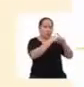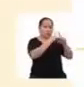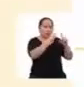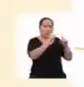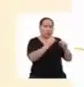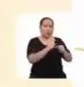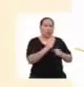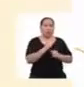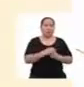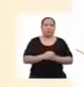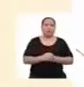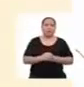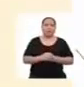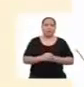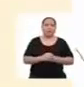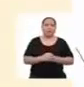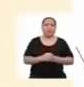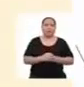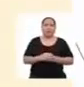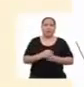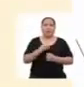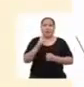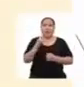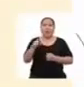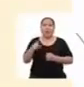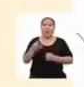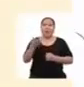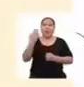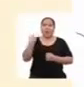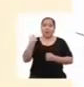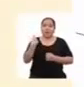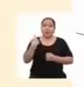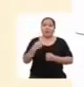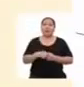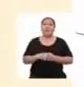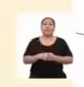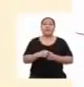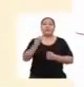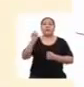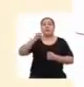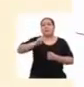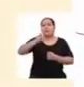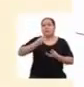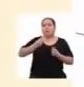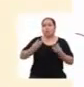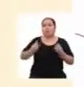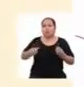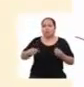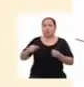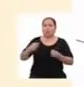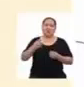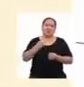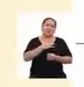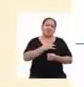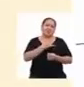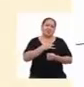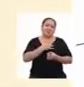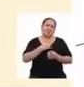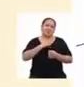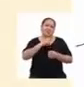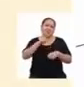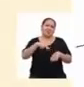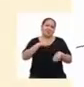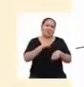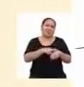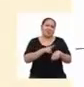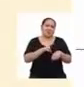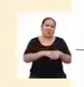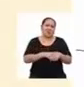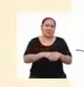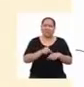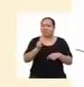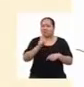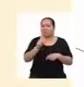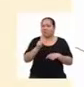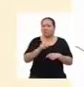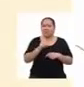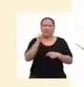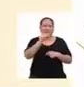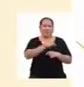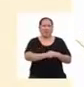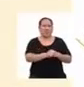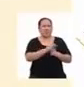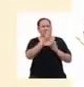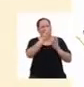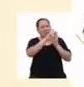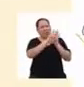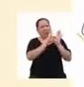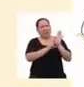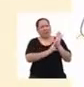Al principio, quizá muchos de nosotros lo tomamos deportivamente. No le dimos mucha importancia y hasta nos pareció una medida